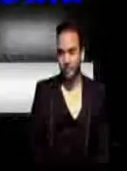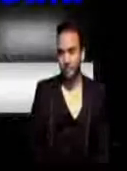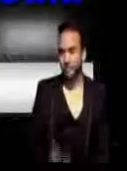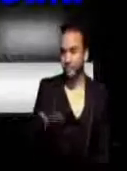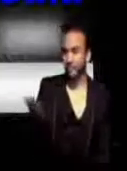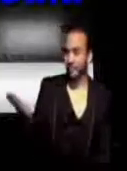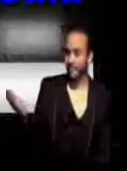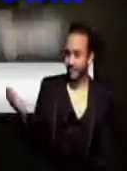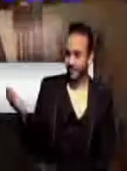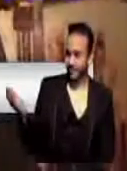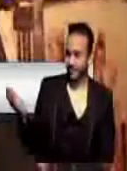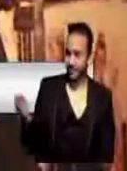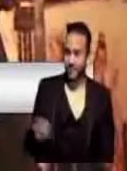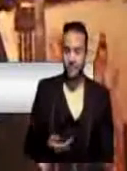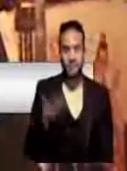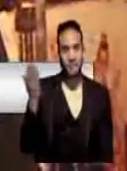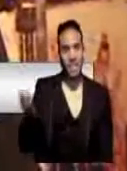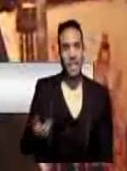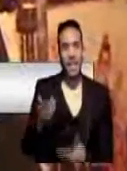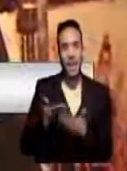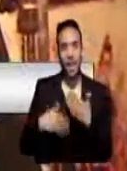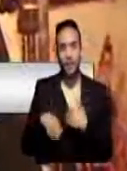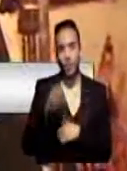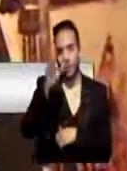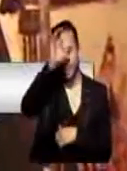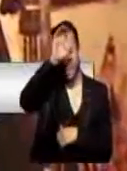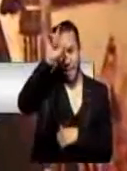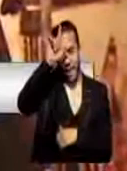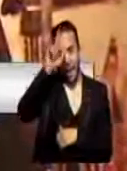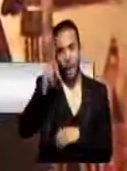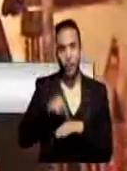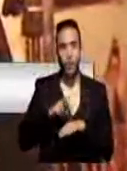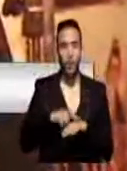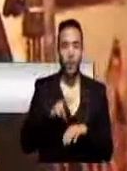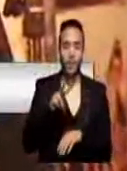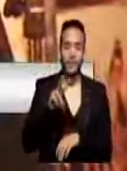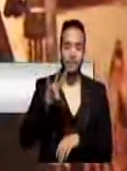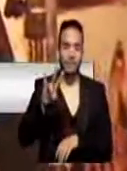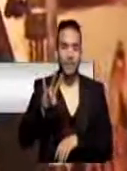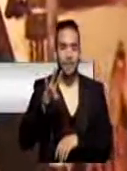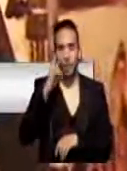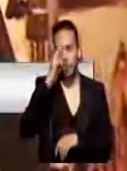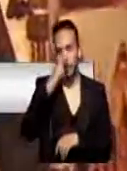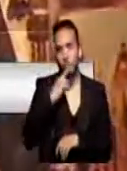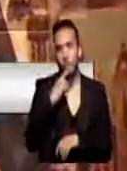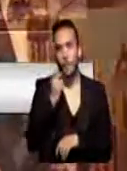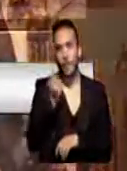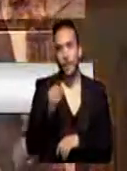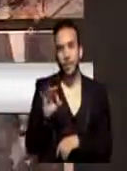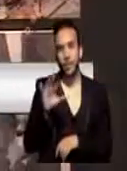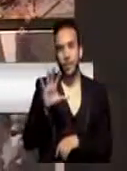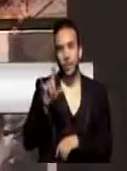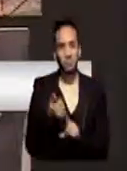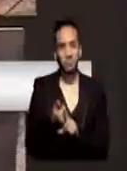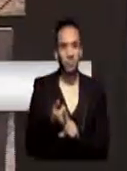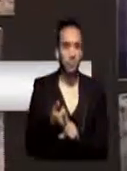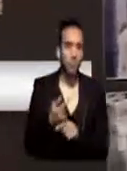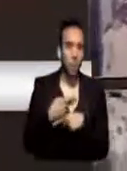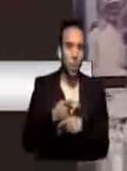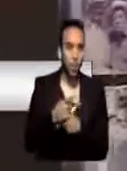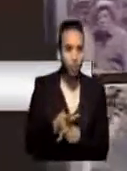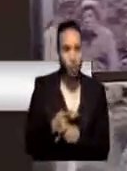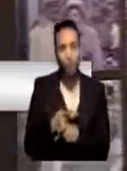Luis Molina Casanova nació en Ciales, Puerto Rico, un 27 de agosto de 1951. Es director, guionista y productor de